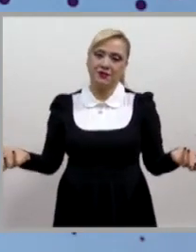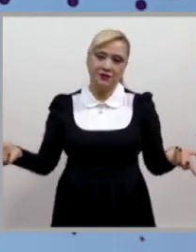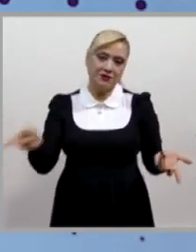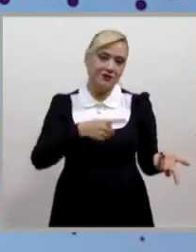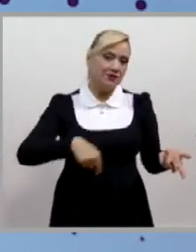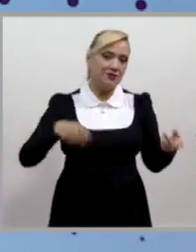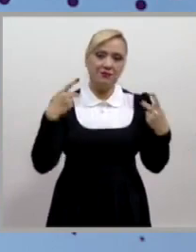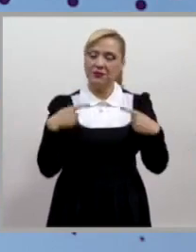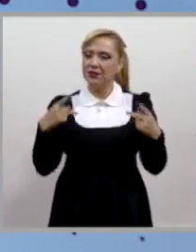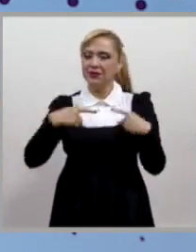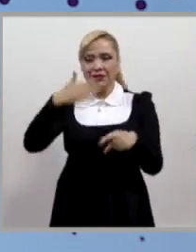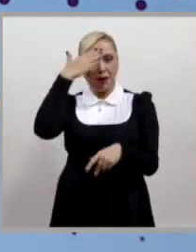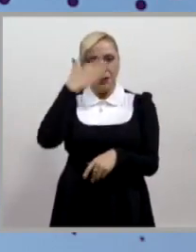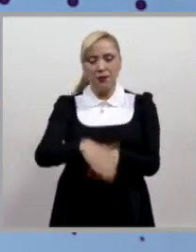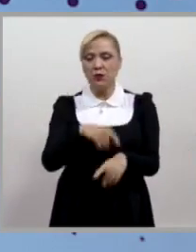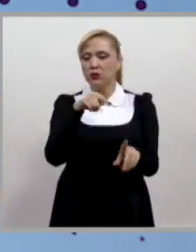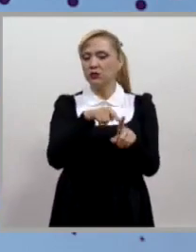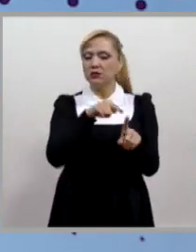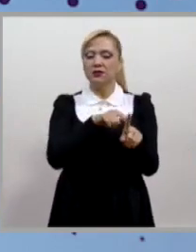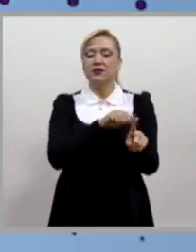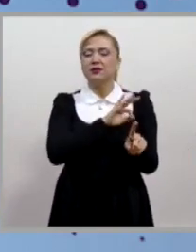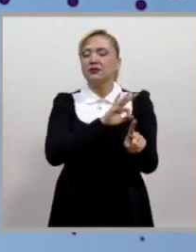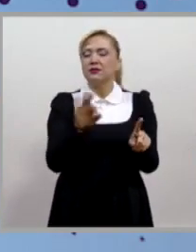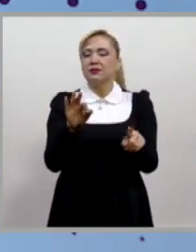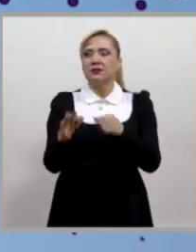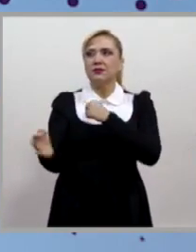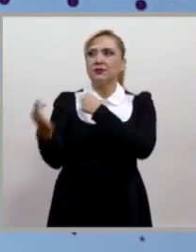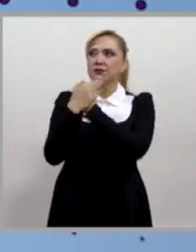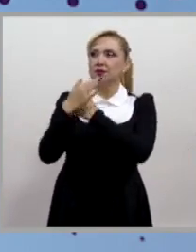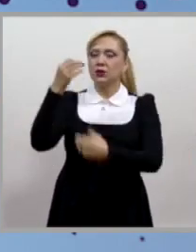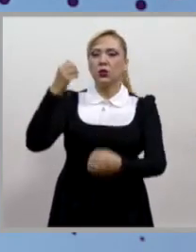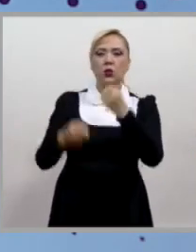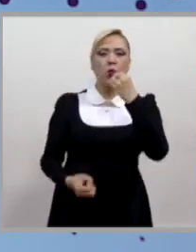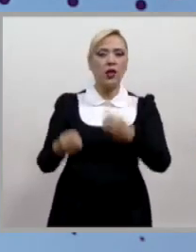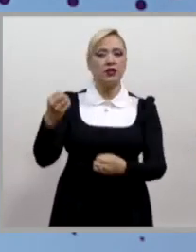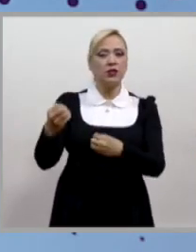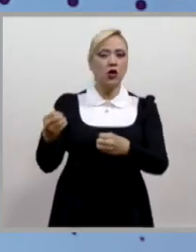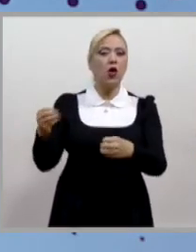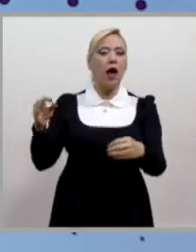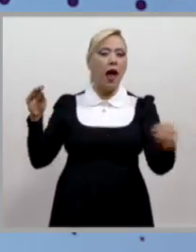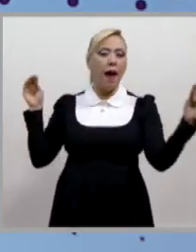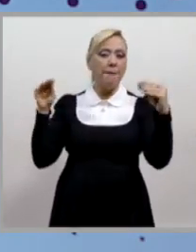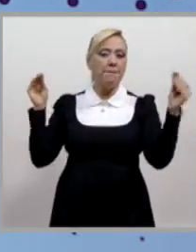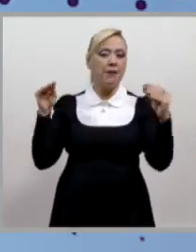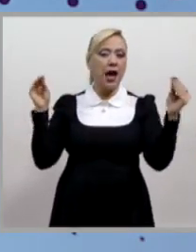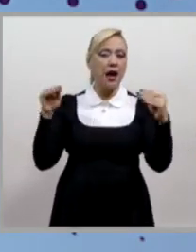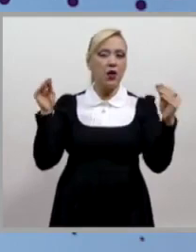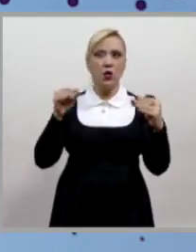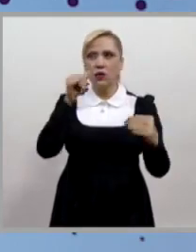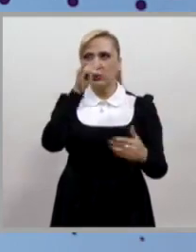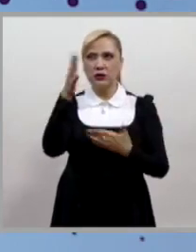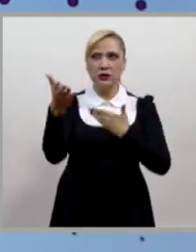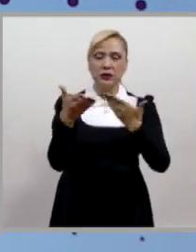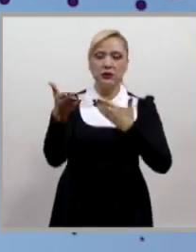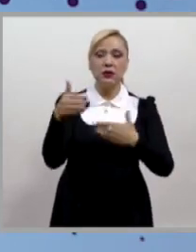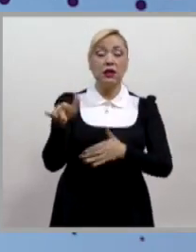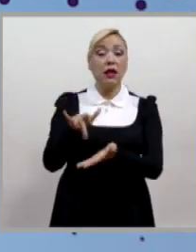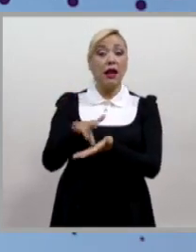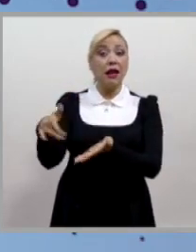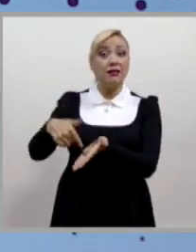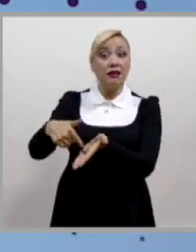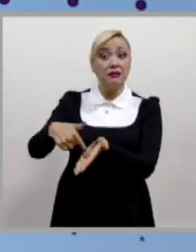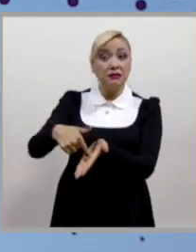personas, significa una garantía, la posibilidad que a través del juicio de amparo, que es el principal medio de defensa o recurso de defensa de derechos humanos en nuestro